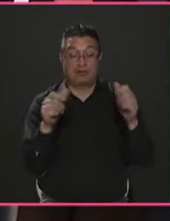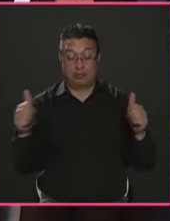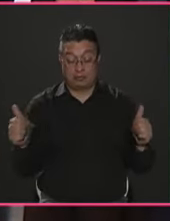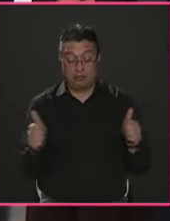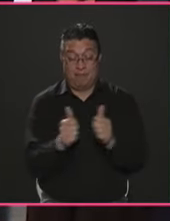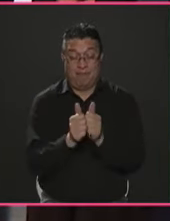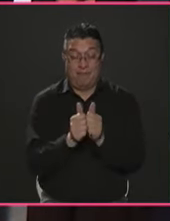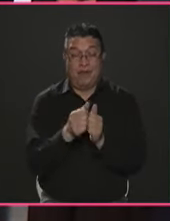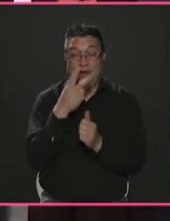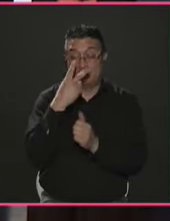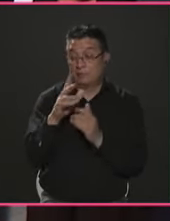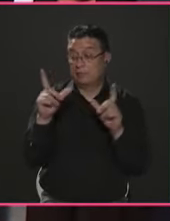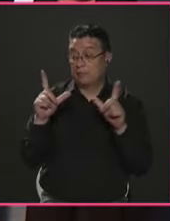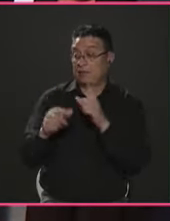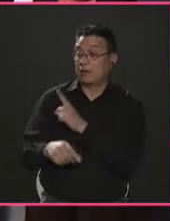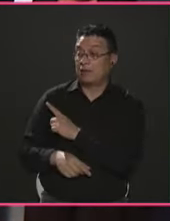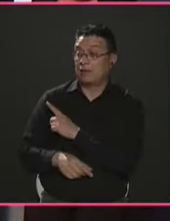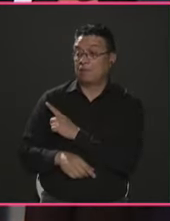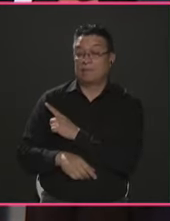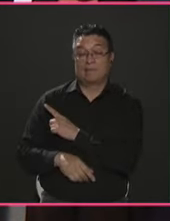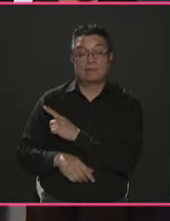simbiosis como pueden ver